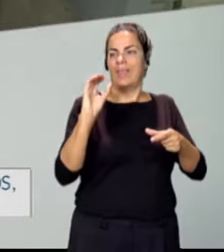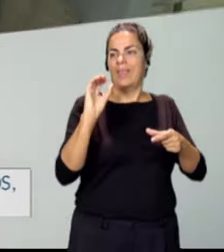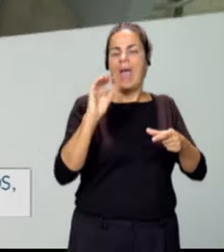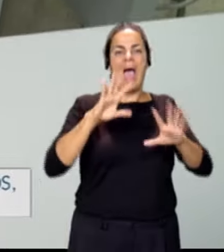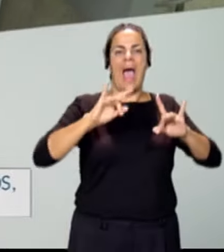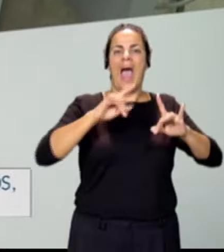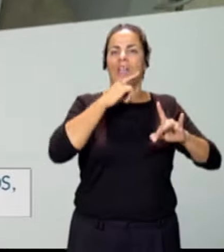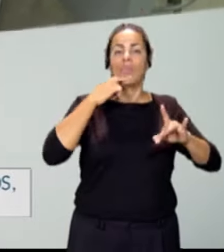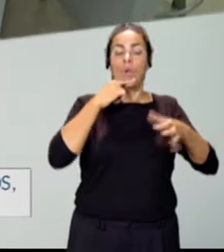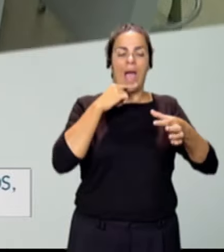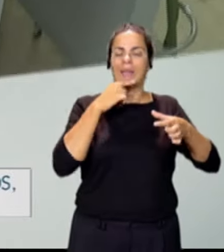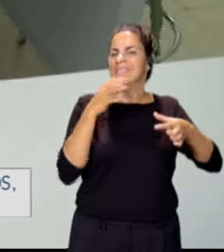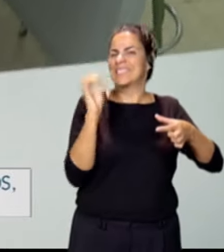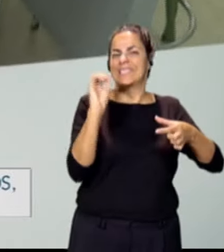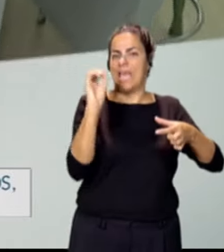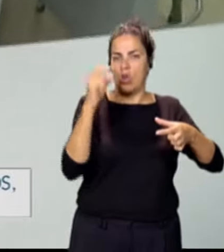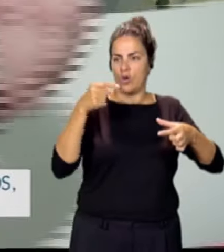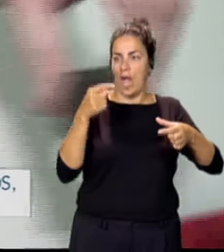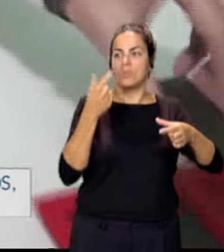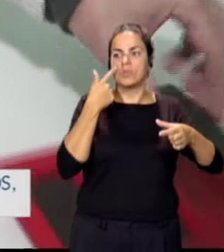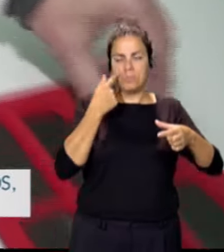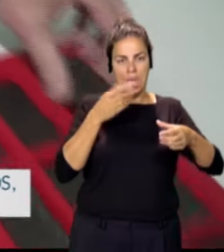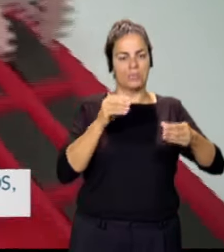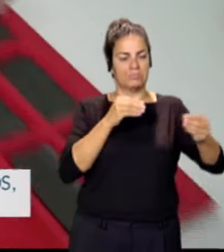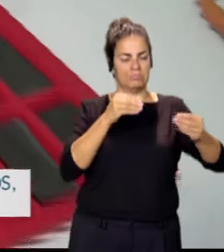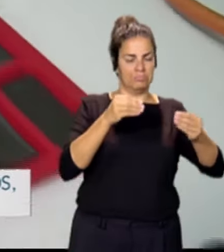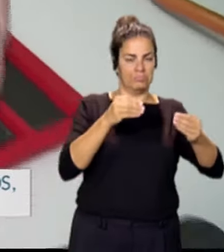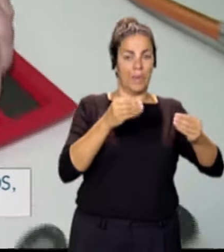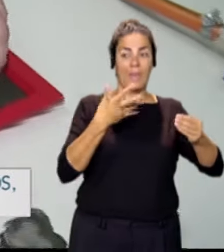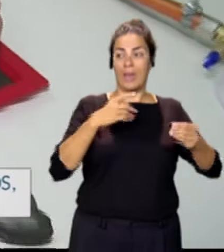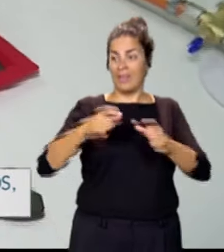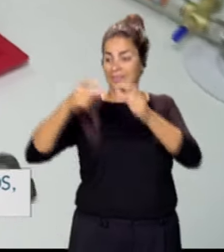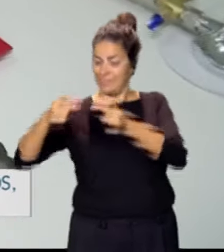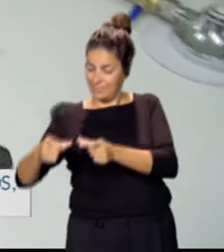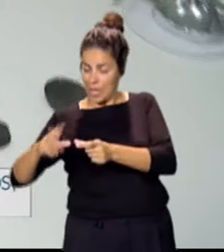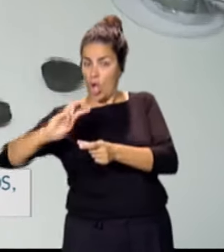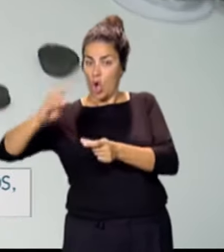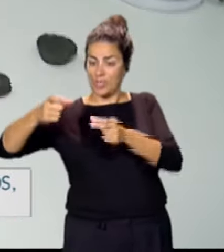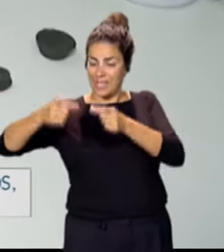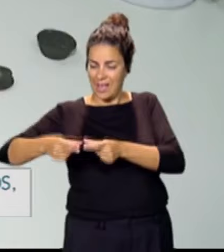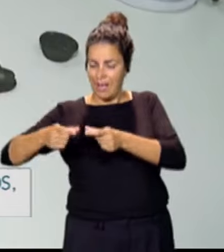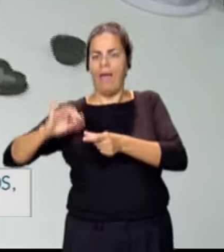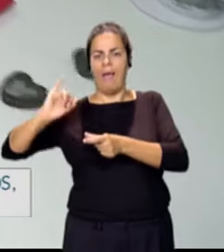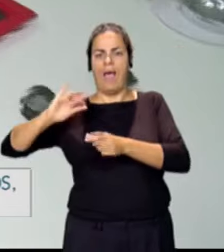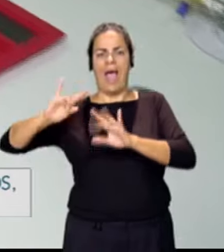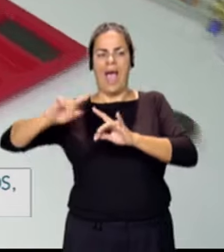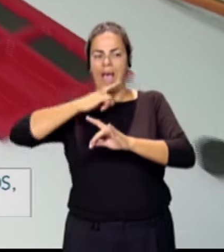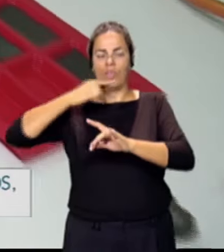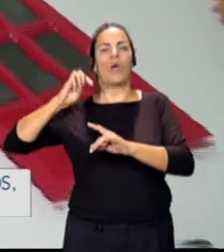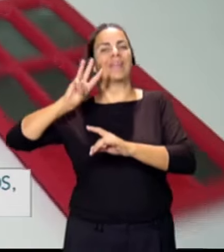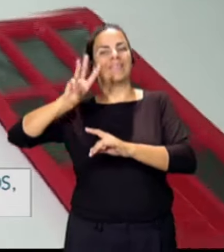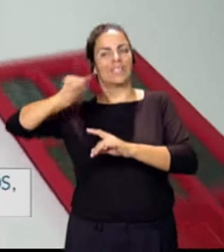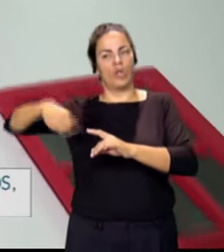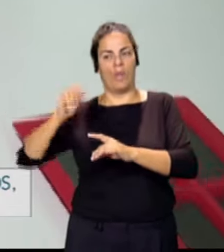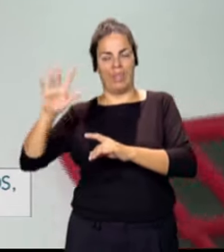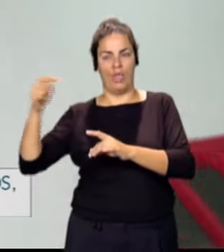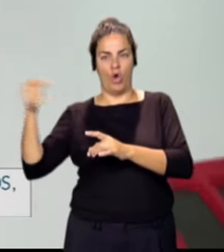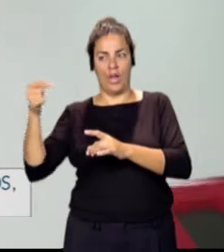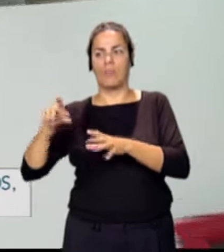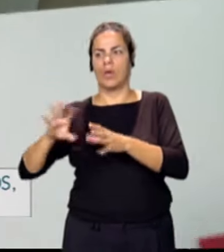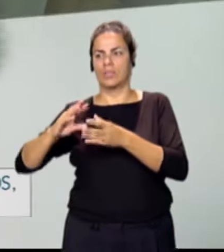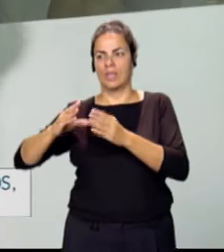azúcar que se muestra elástico sin embargo esta pieza tiene 3,5 de azúcar que es mucho más